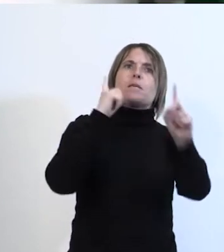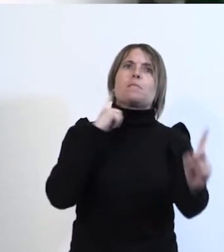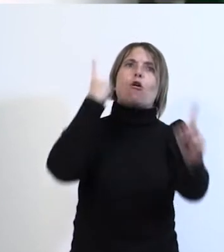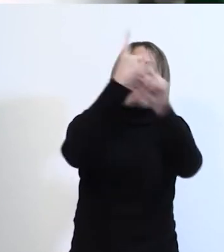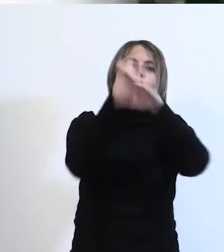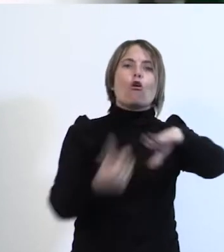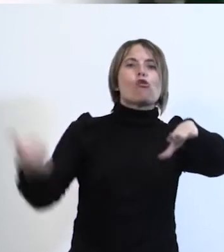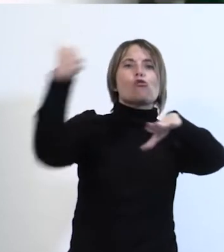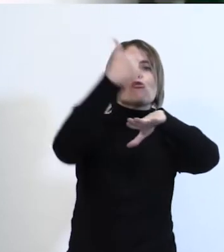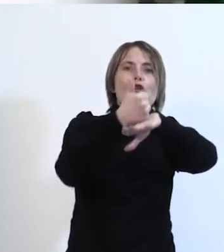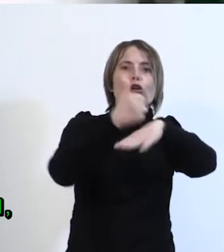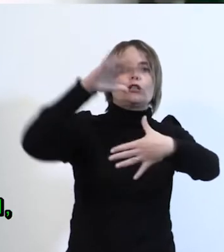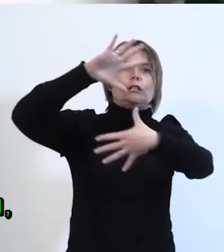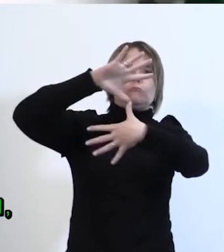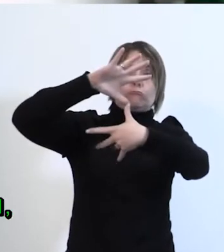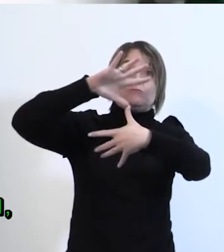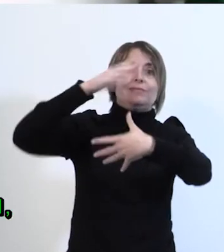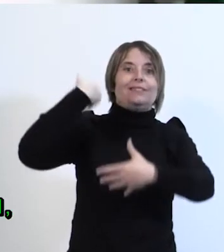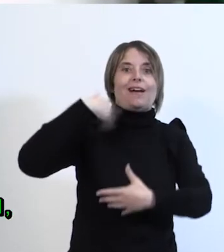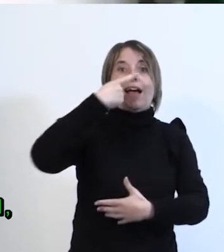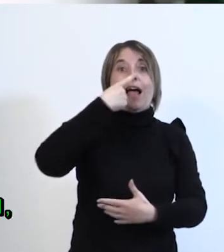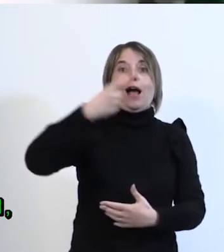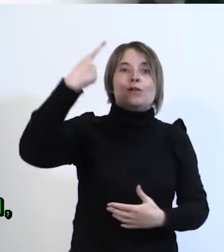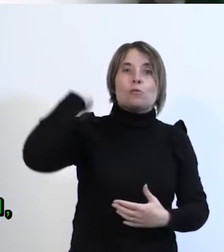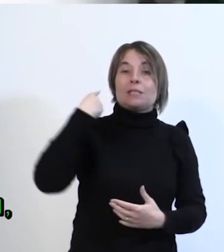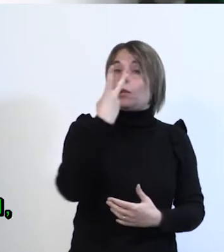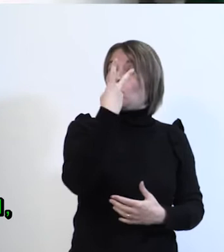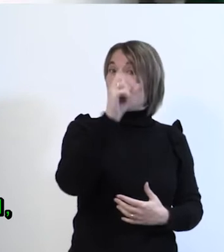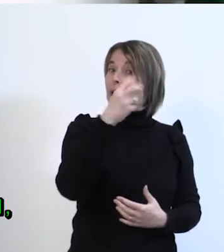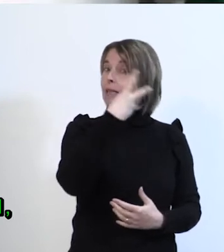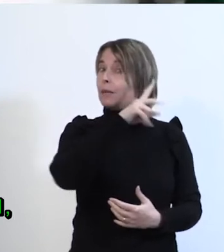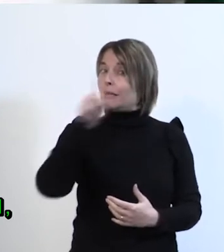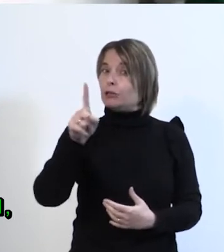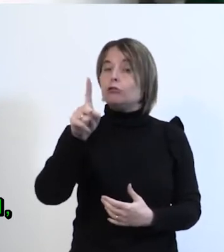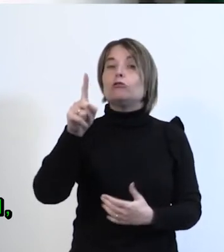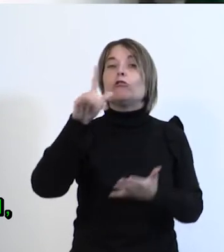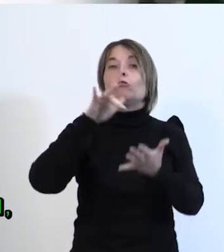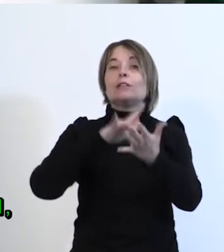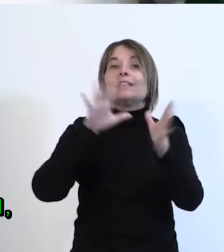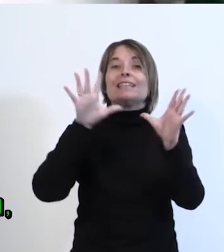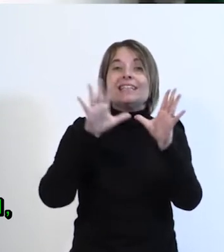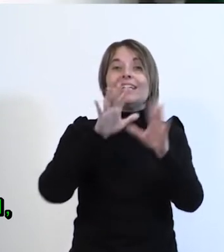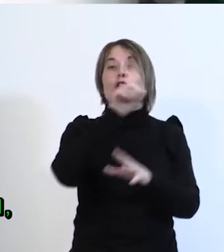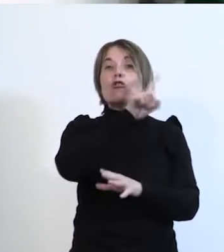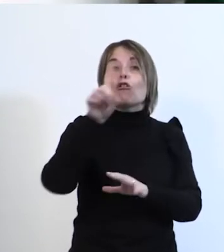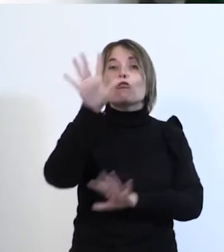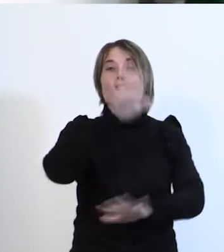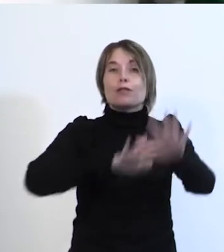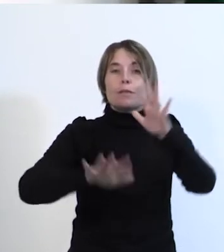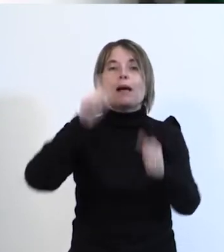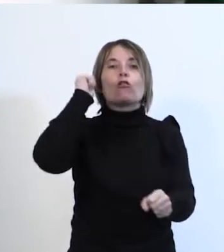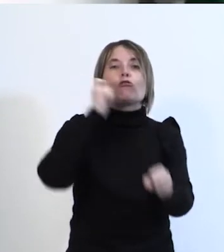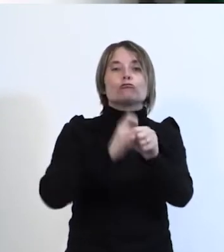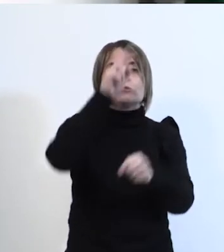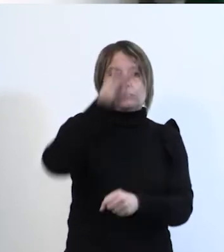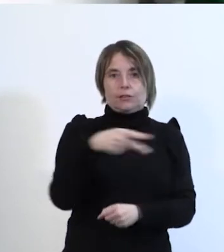Corte Interamericana. Y finalmente el año pasado, 2021, el 10 y 11 de marzo fue la audiencia